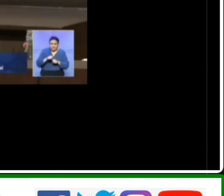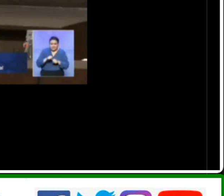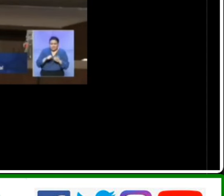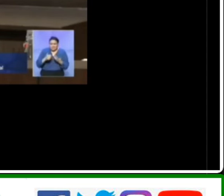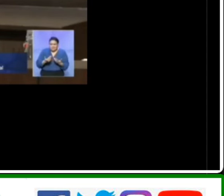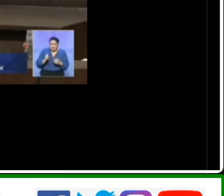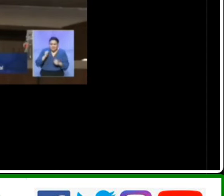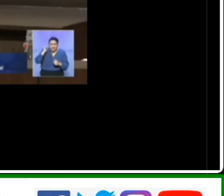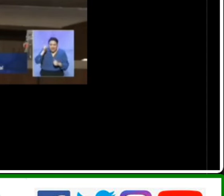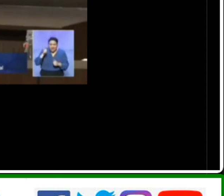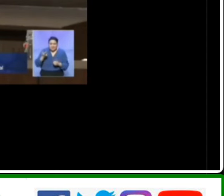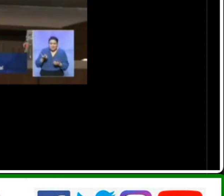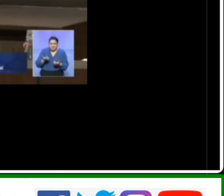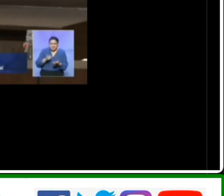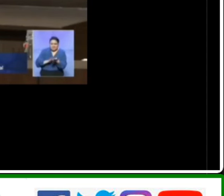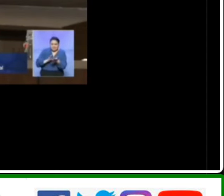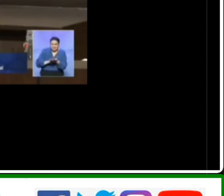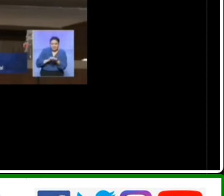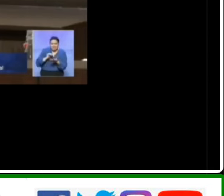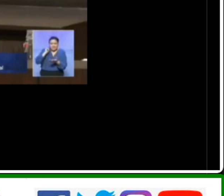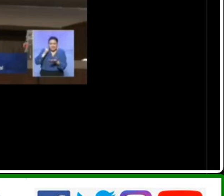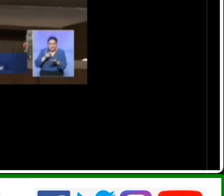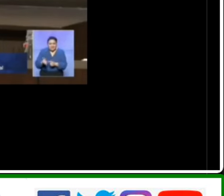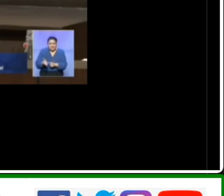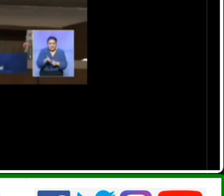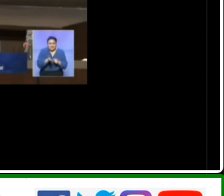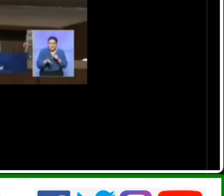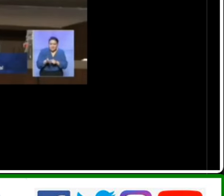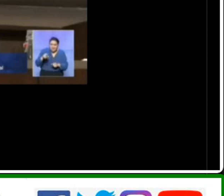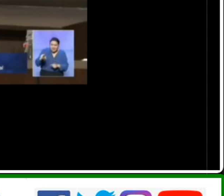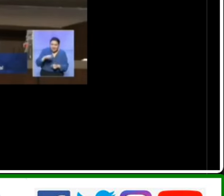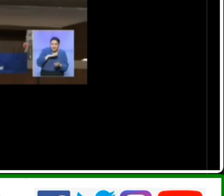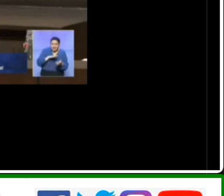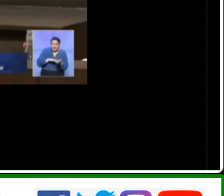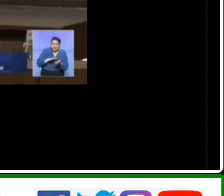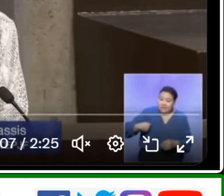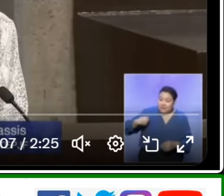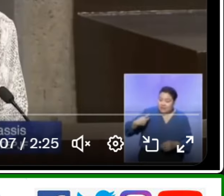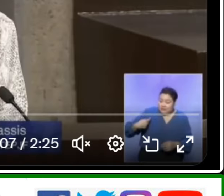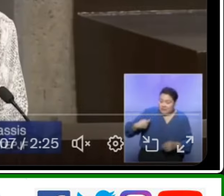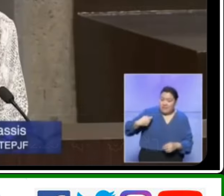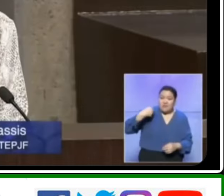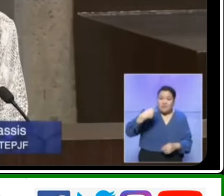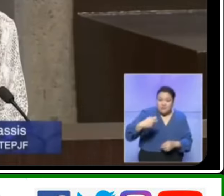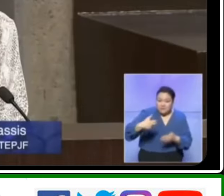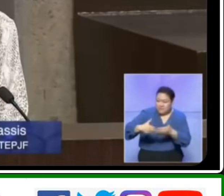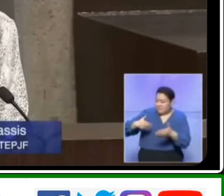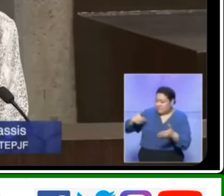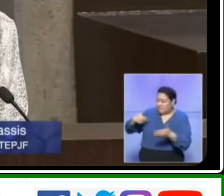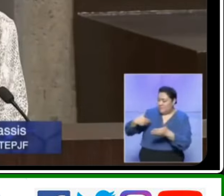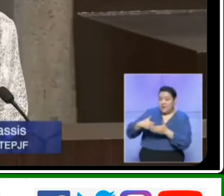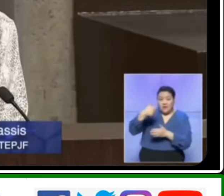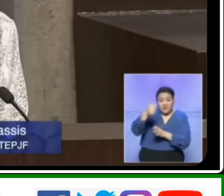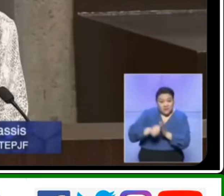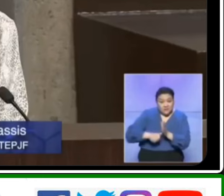que demuestre que está en este supuesto de prófugo de la justicia? Vamos a ir